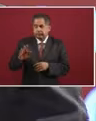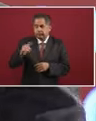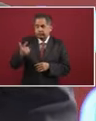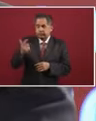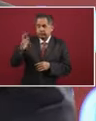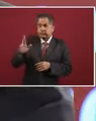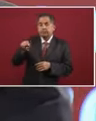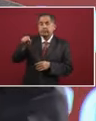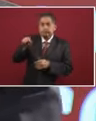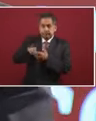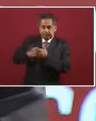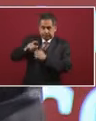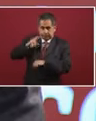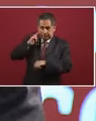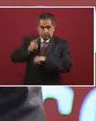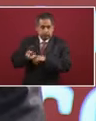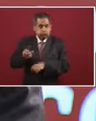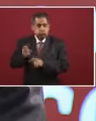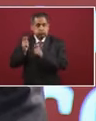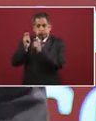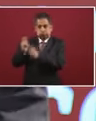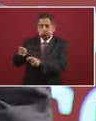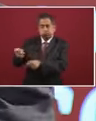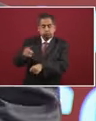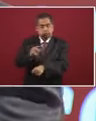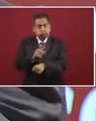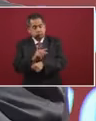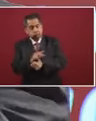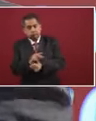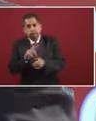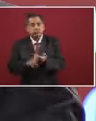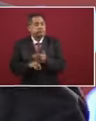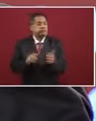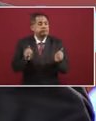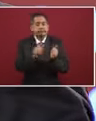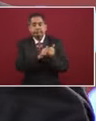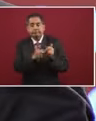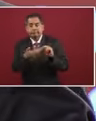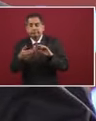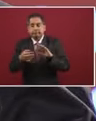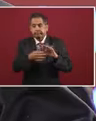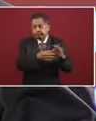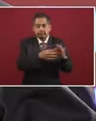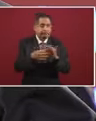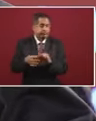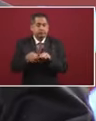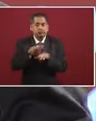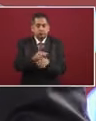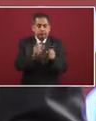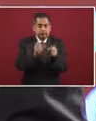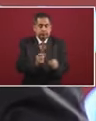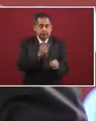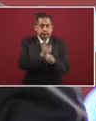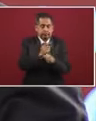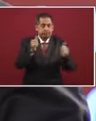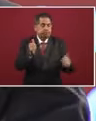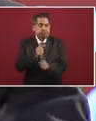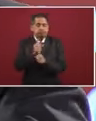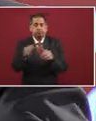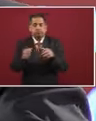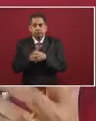República la que tiene esa potestad, porque se considera que es una relación en materia de seguridad sujeta